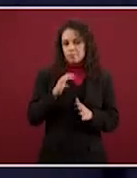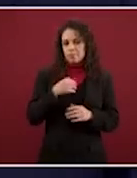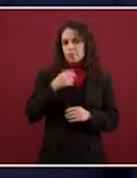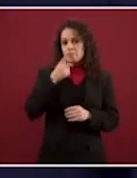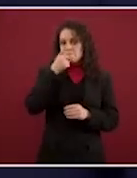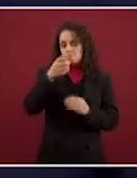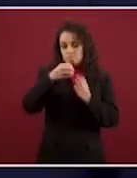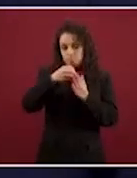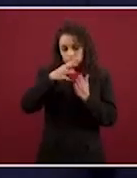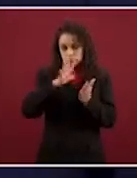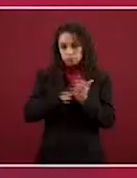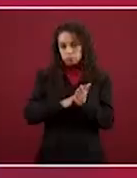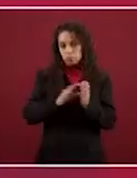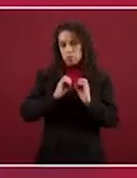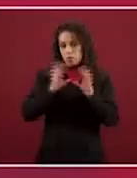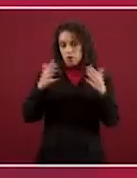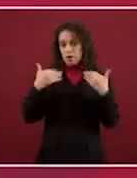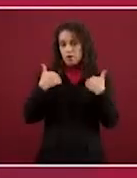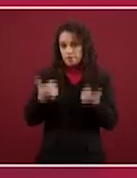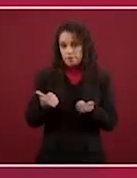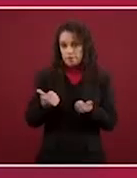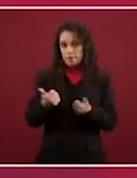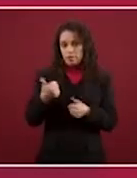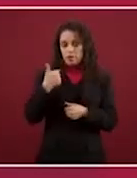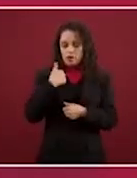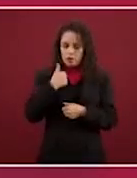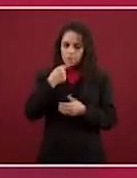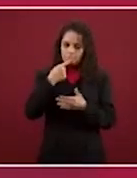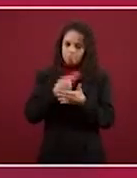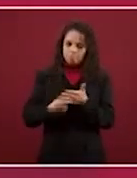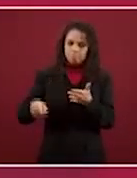queremos dictaduras militares.